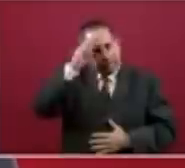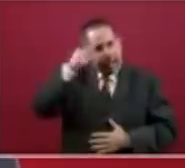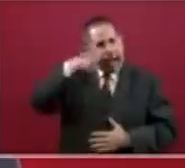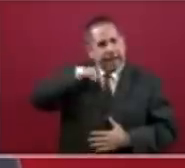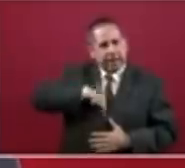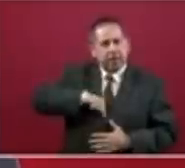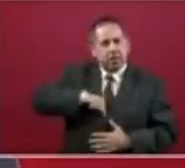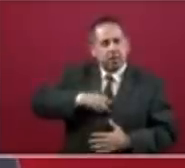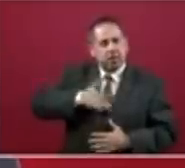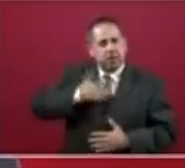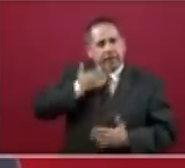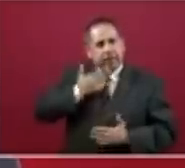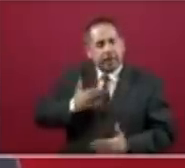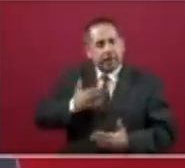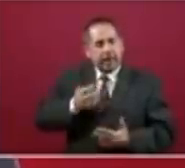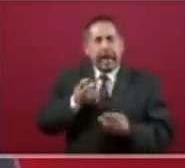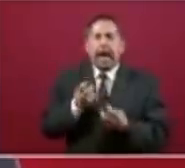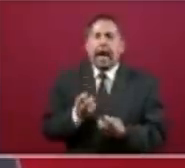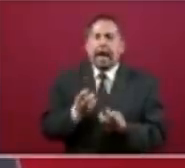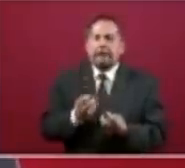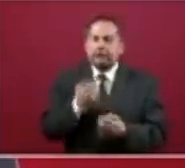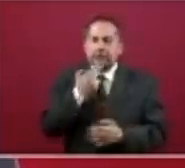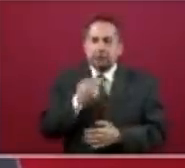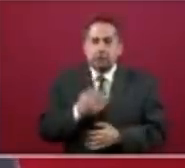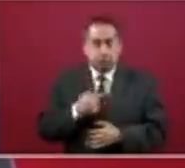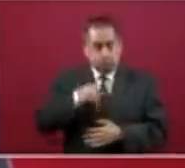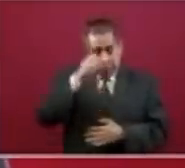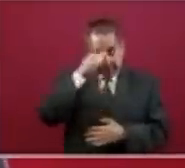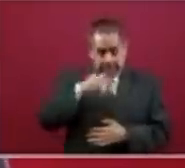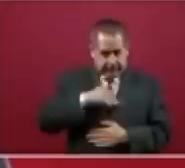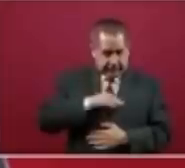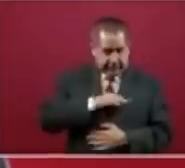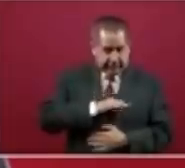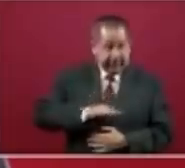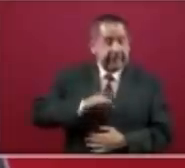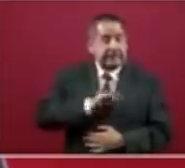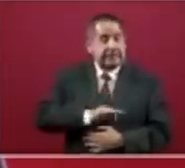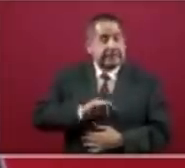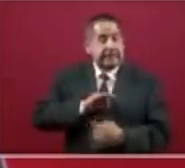Yo pienso que la felicidad, que también es